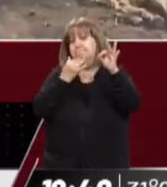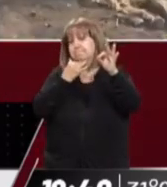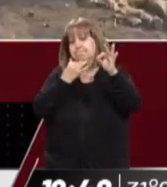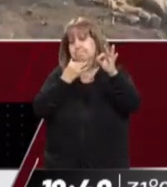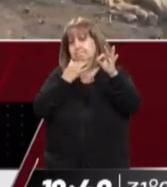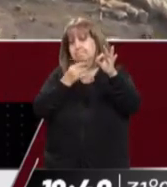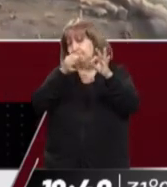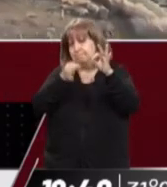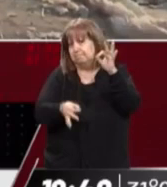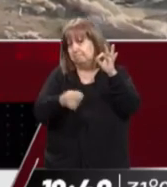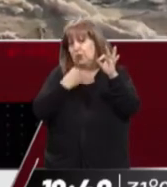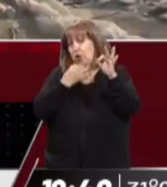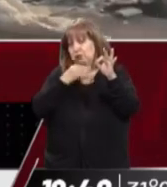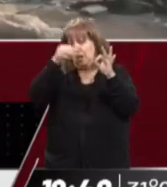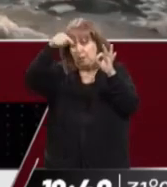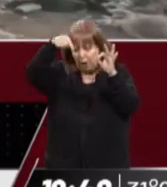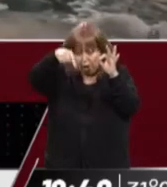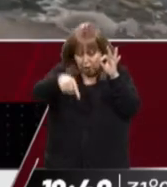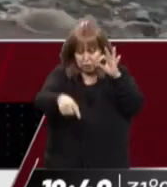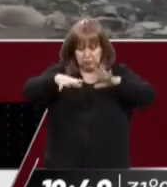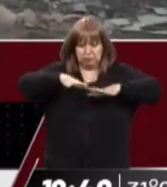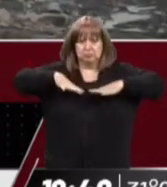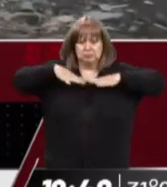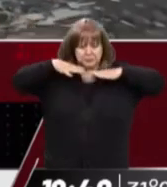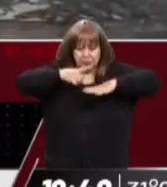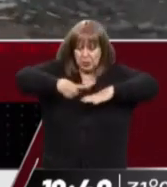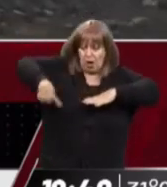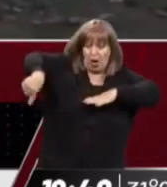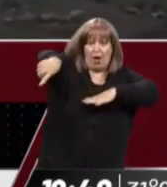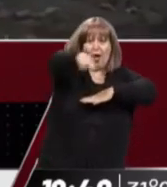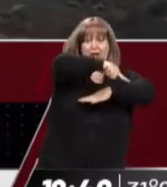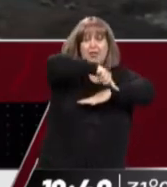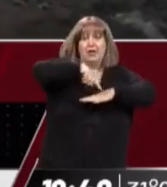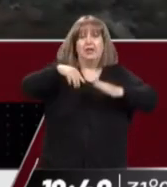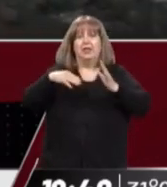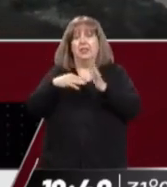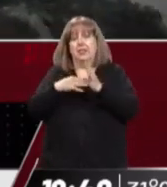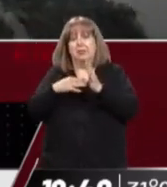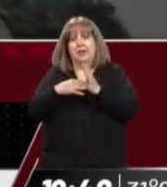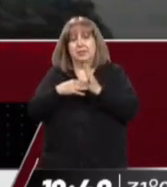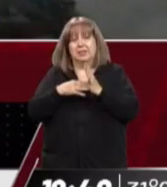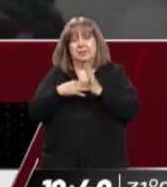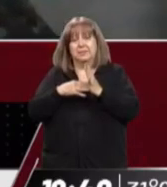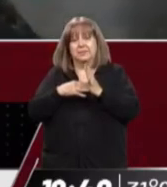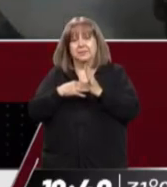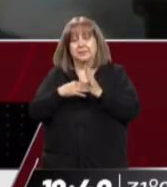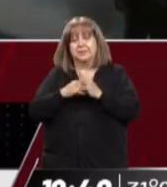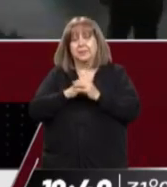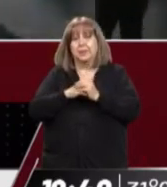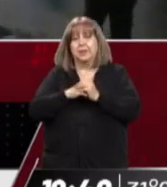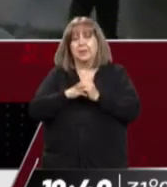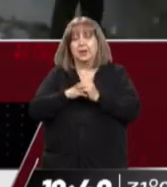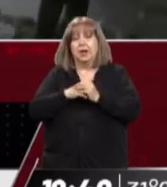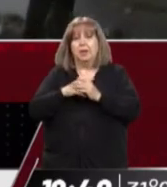sé enorme por el humo es verdad es un pozo importante que va cambiando según la la además hemos